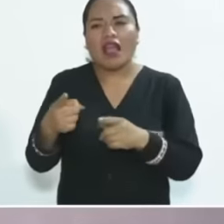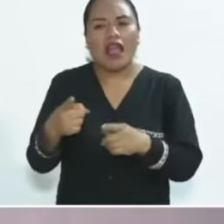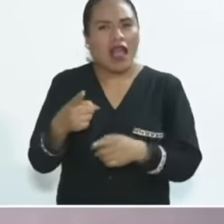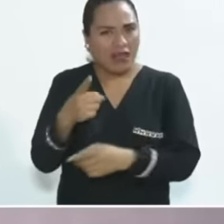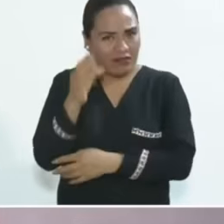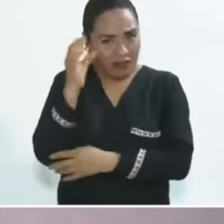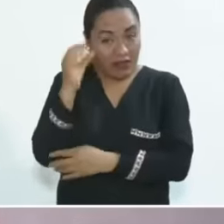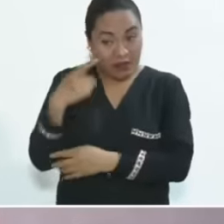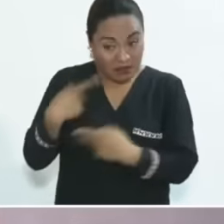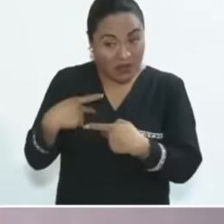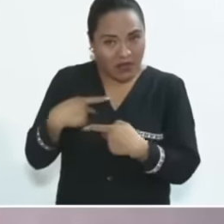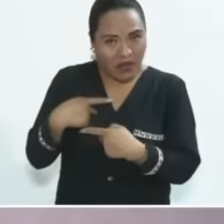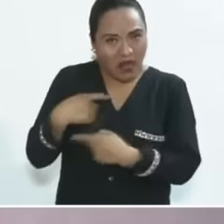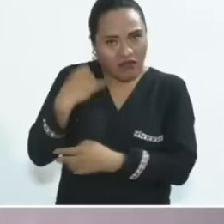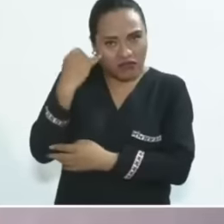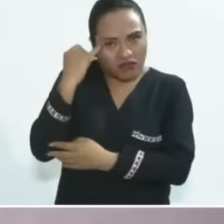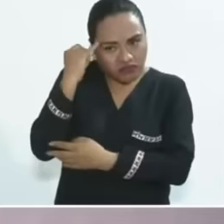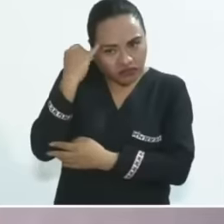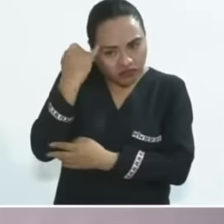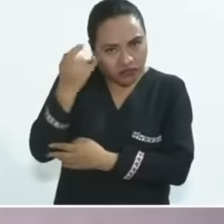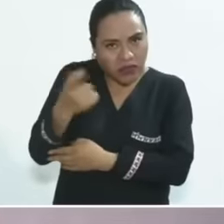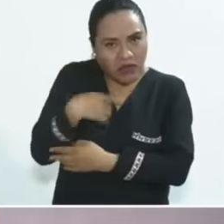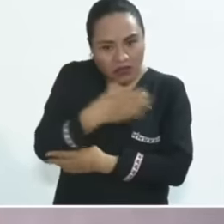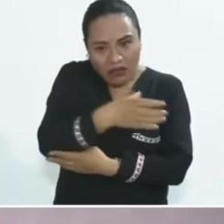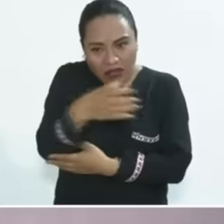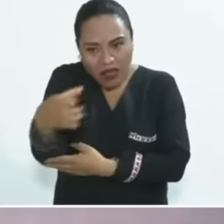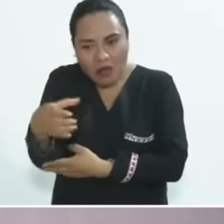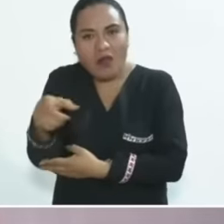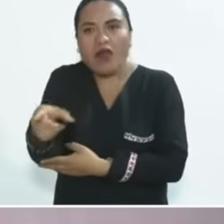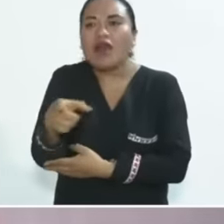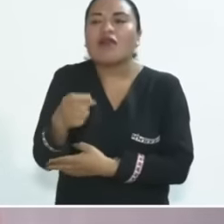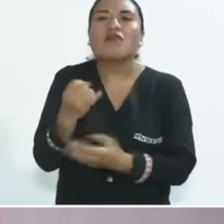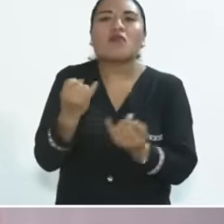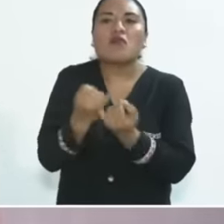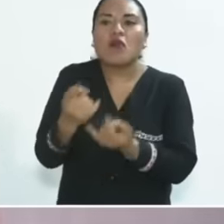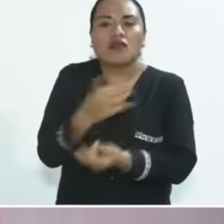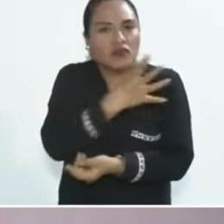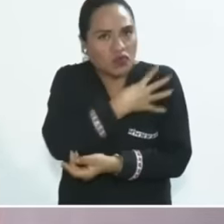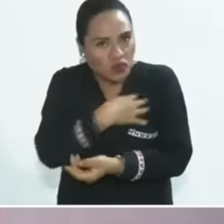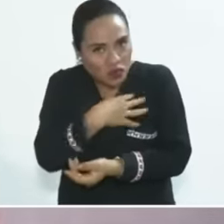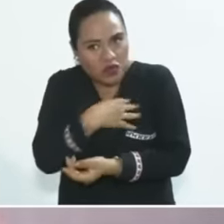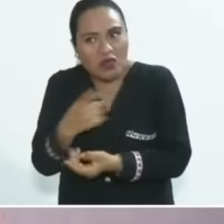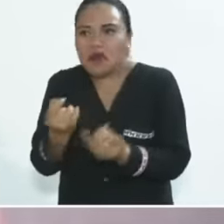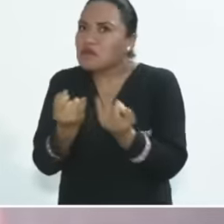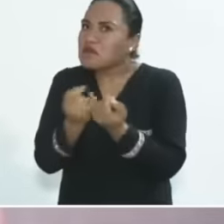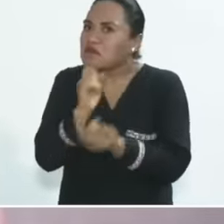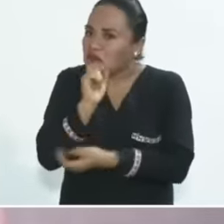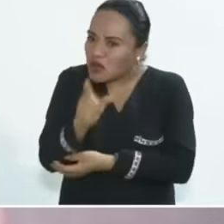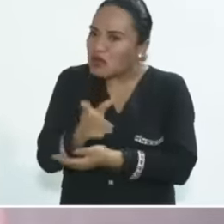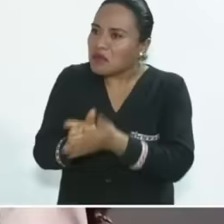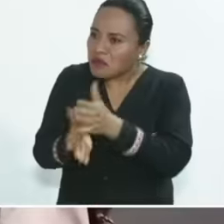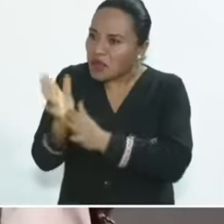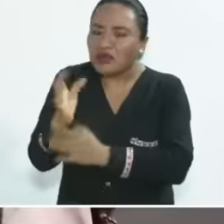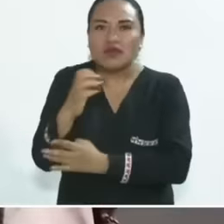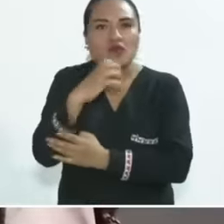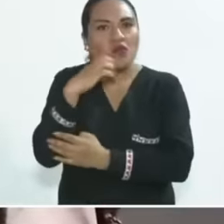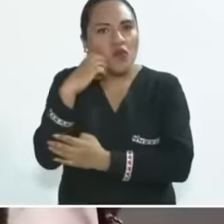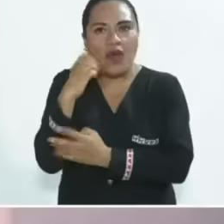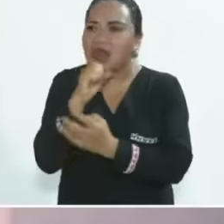campesino igual que al hijo del más rico hacendado.